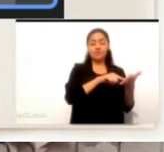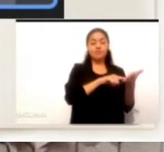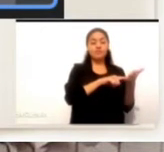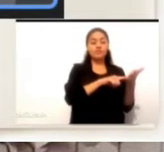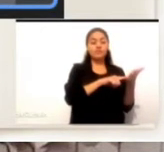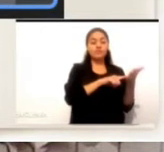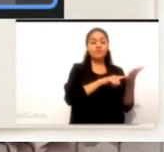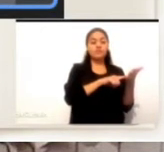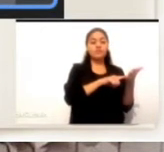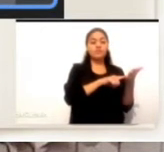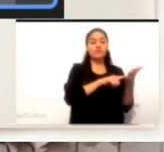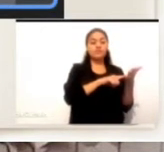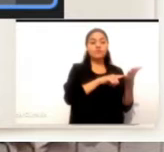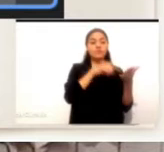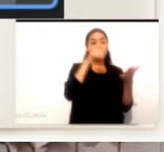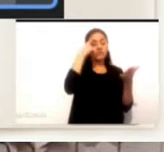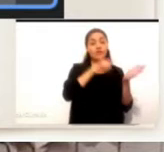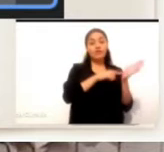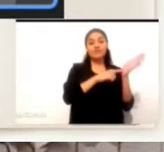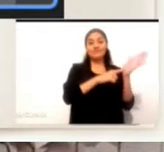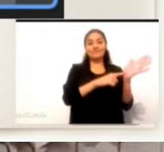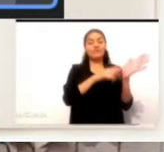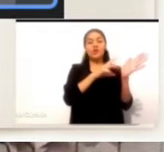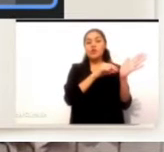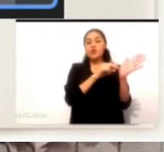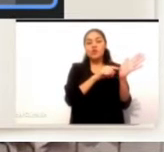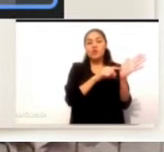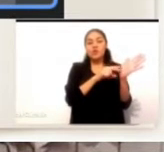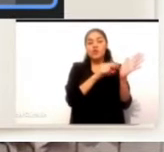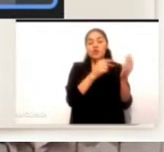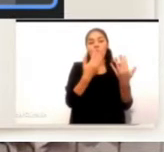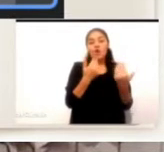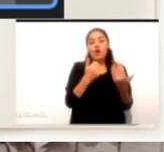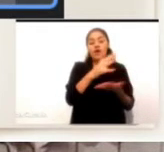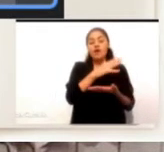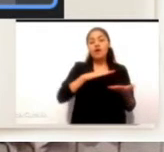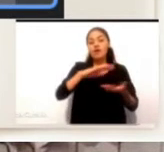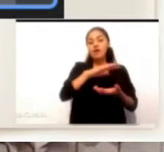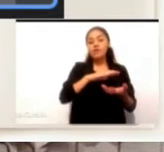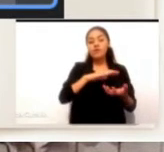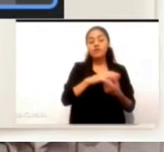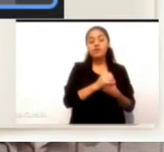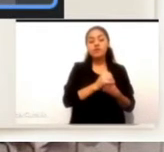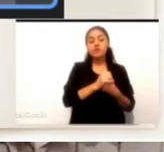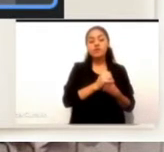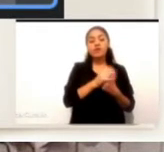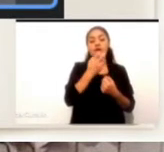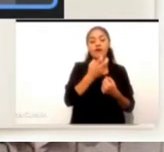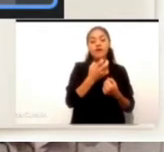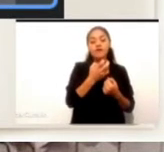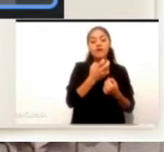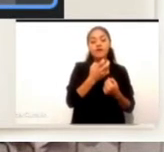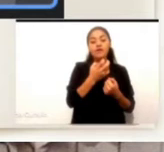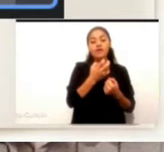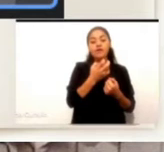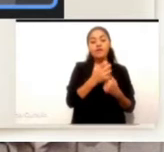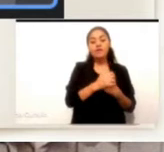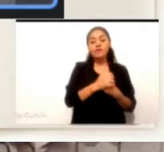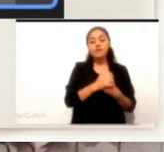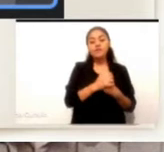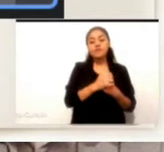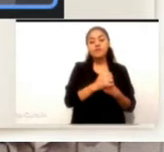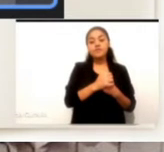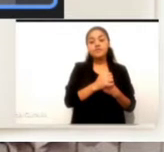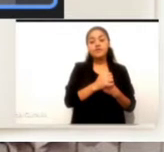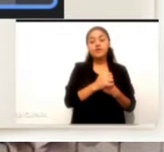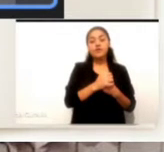advertir que no se actualizó ninguna causal de improcedencia, esta ponencia entró al estudio del fondo de los 12 motivos de agravio hechos valer por